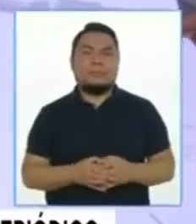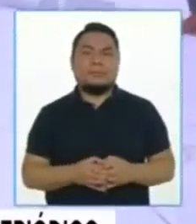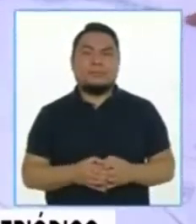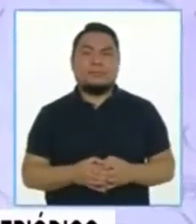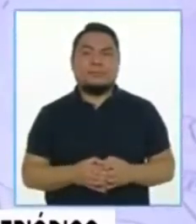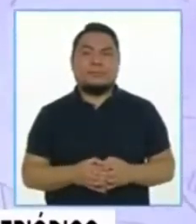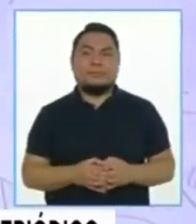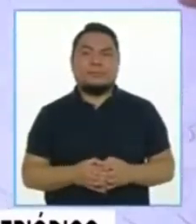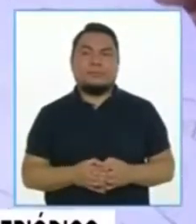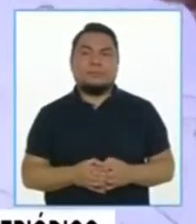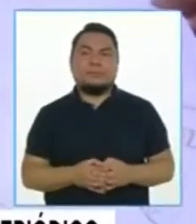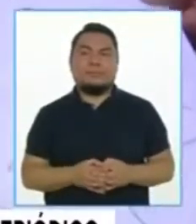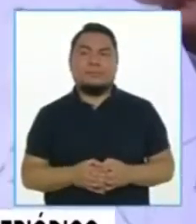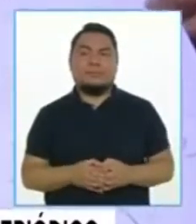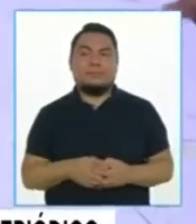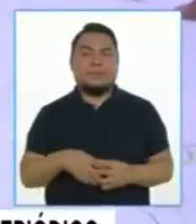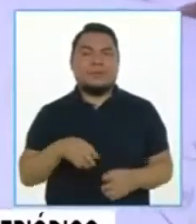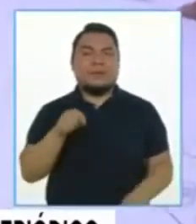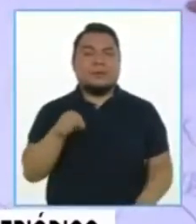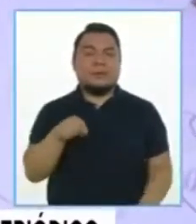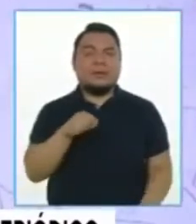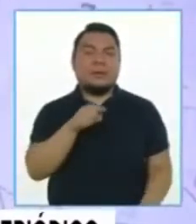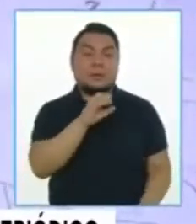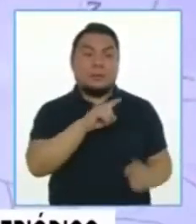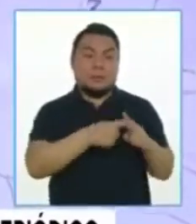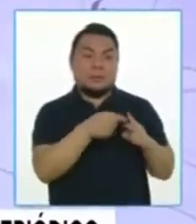acá. Verbena está por acá.